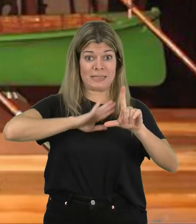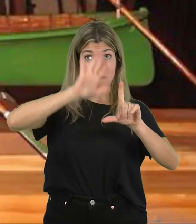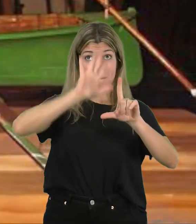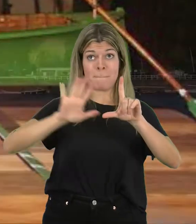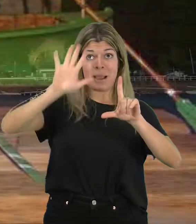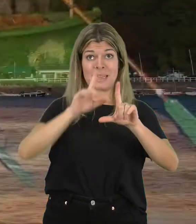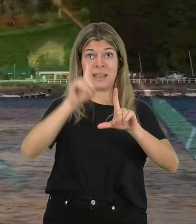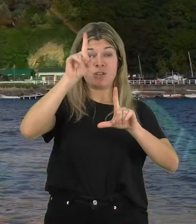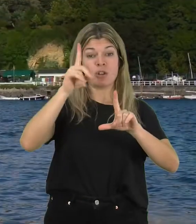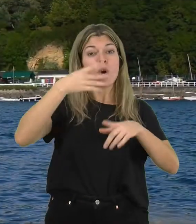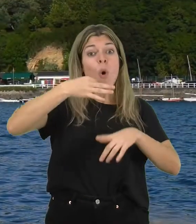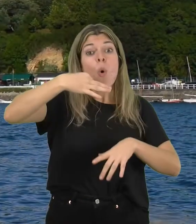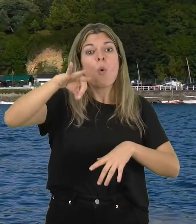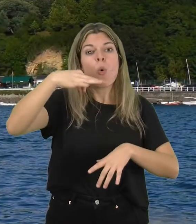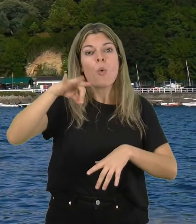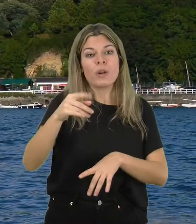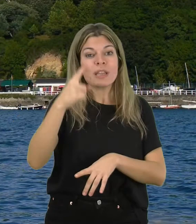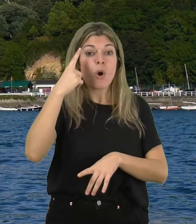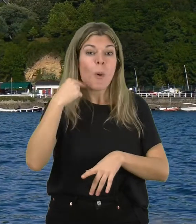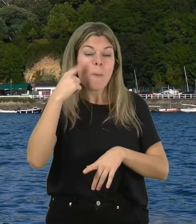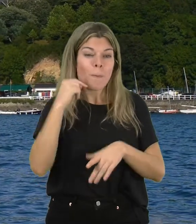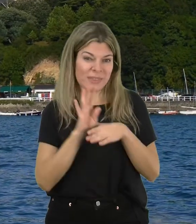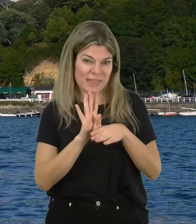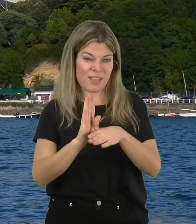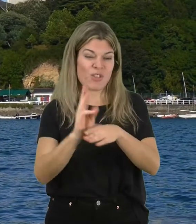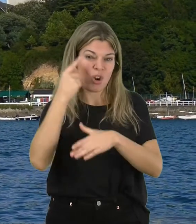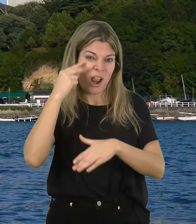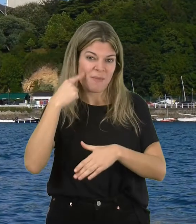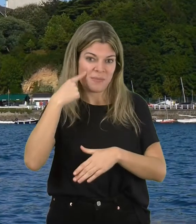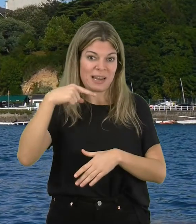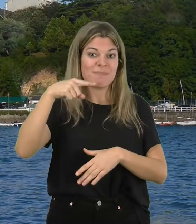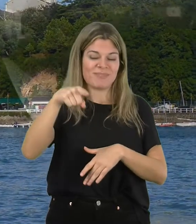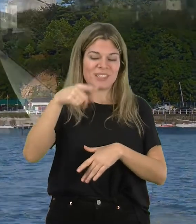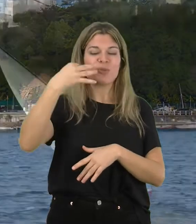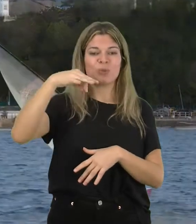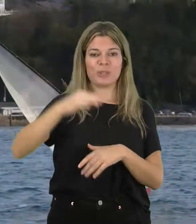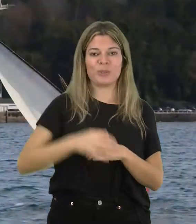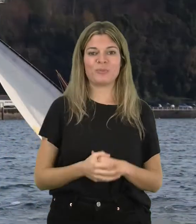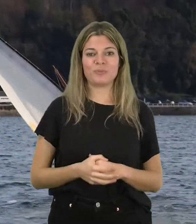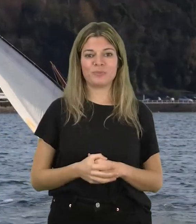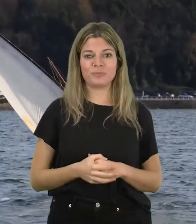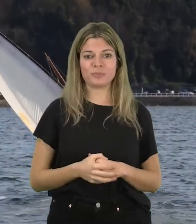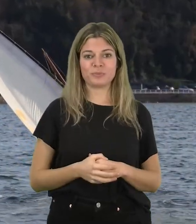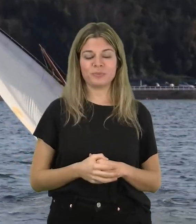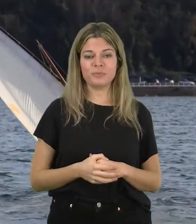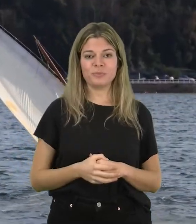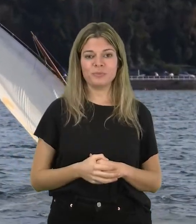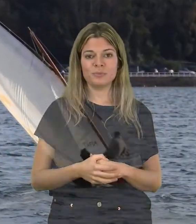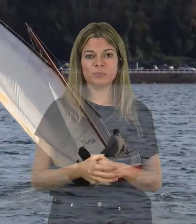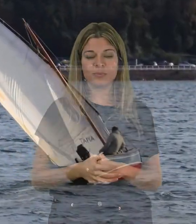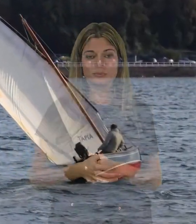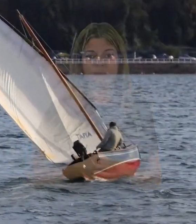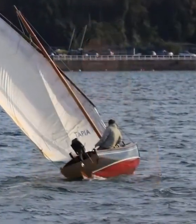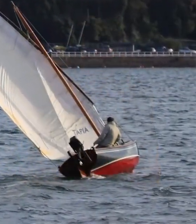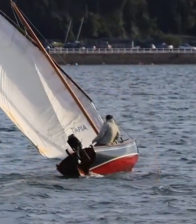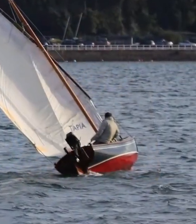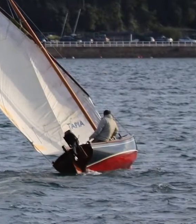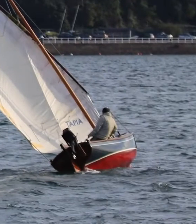en el puerto se encuentra el Club de Vela, único en el norte de España que se dedica a esta especialidad de vela tradicional.